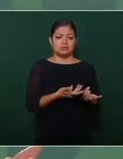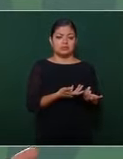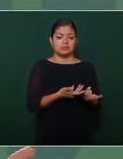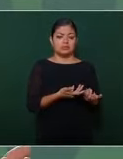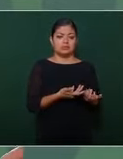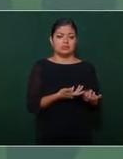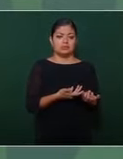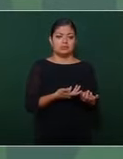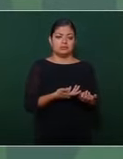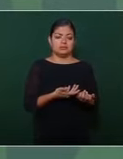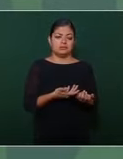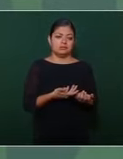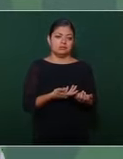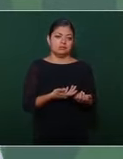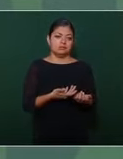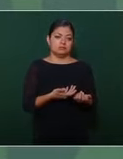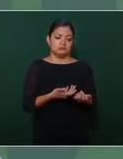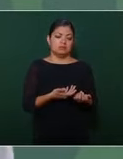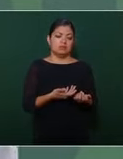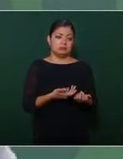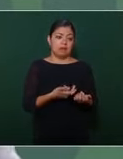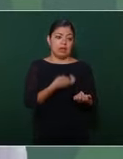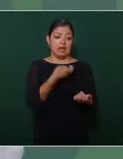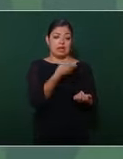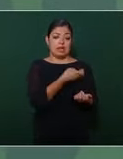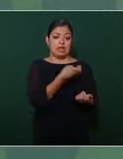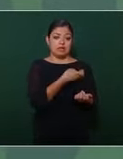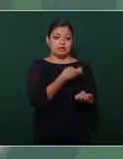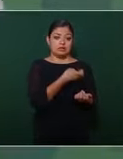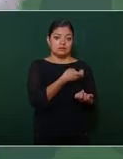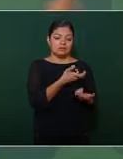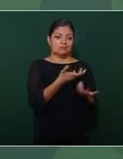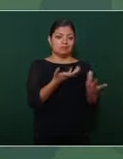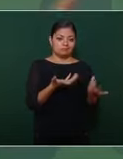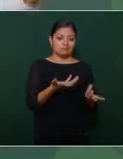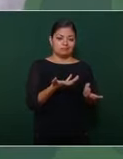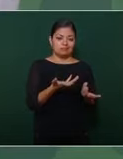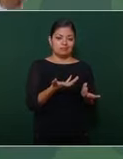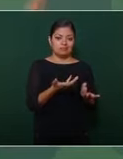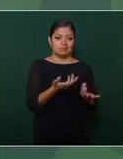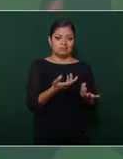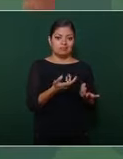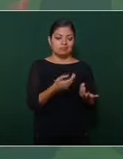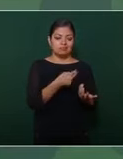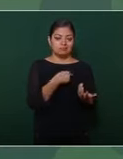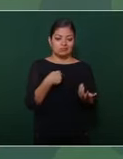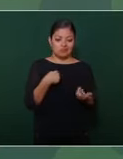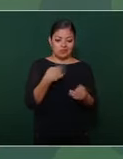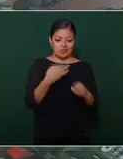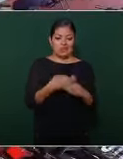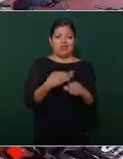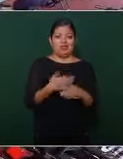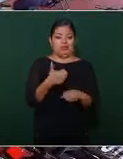Entonces, esto que desgraciadamente estamos padeciendo